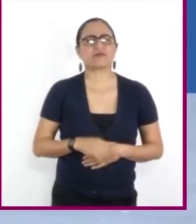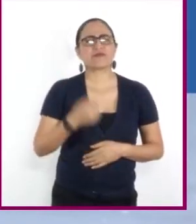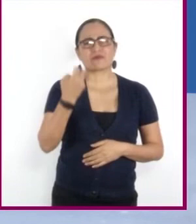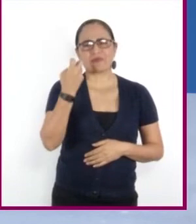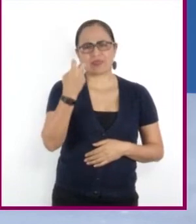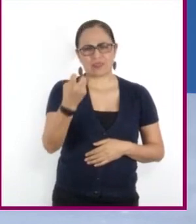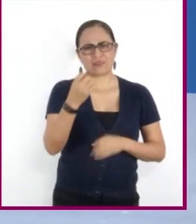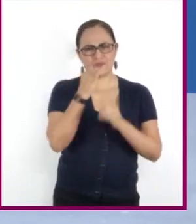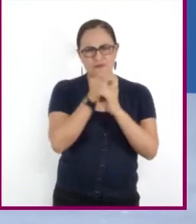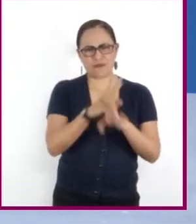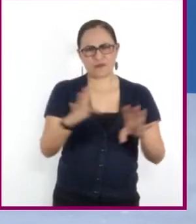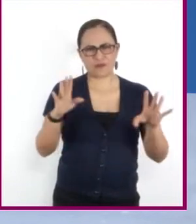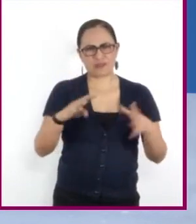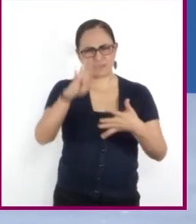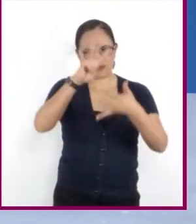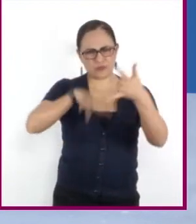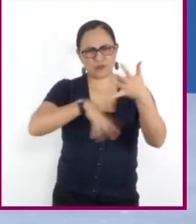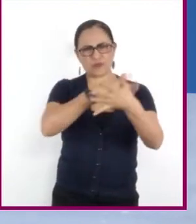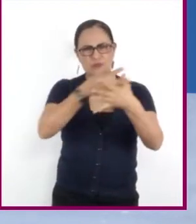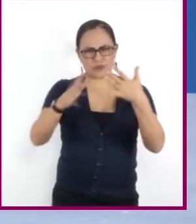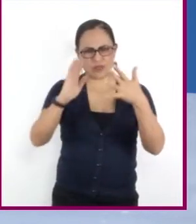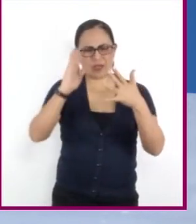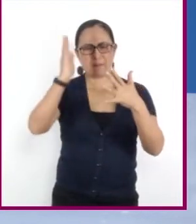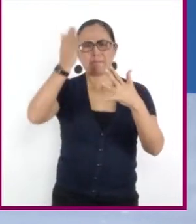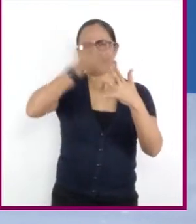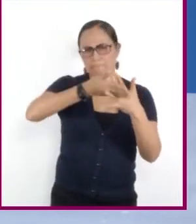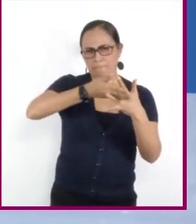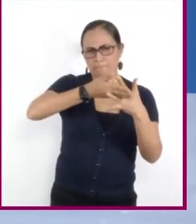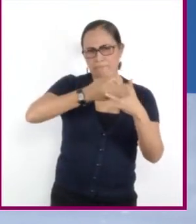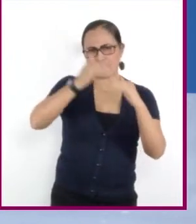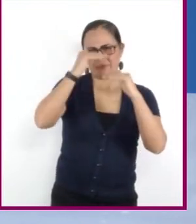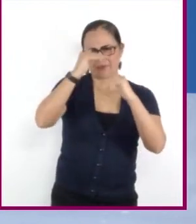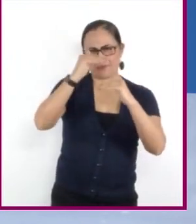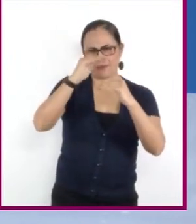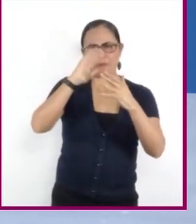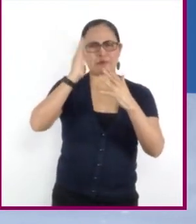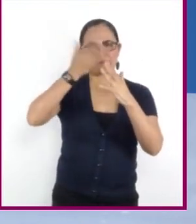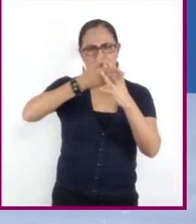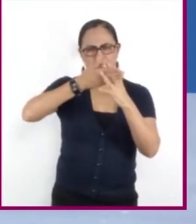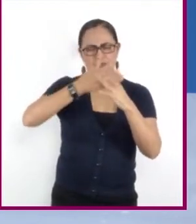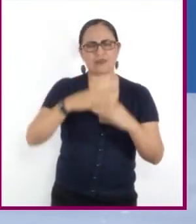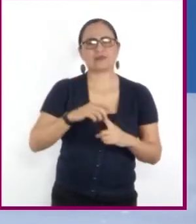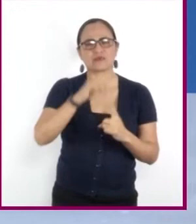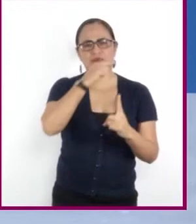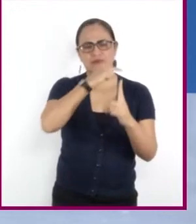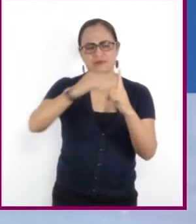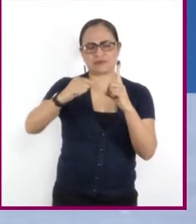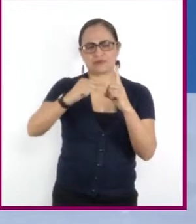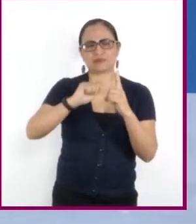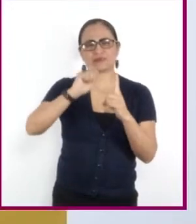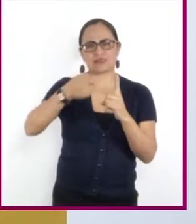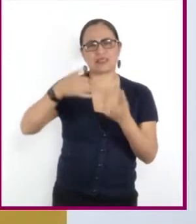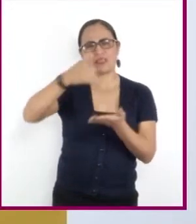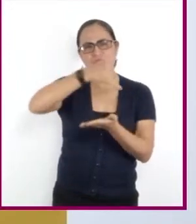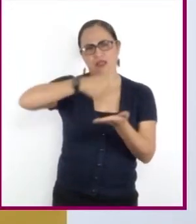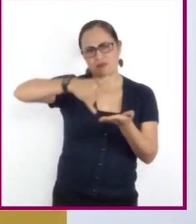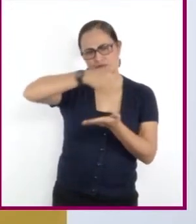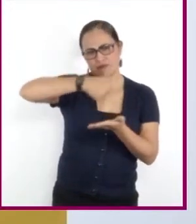densidad presentados en la tabla, el líquido que estará en la parte media de la tabla será el